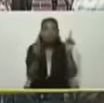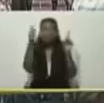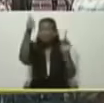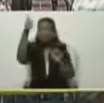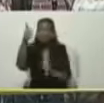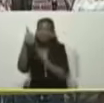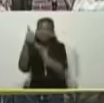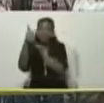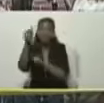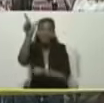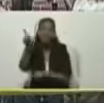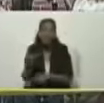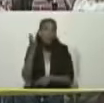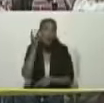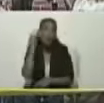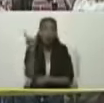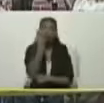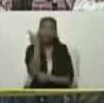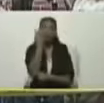Asilita,